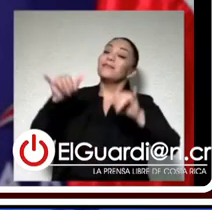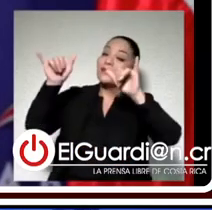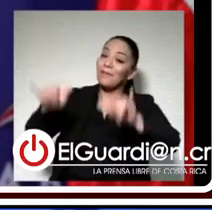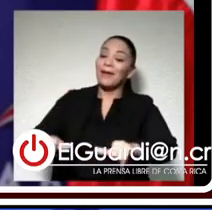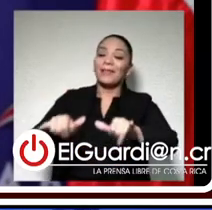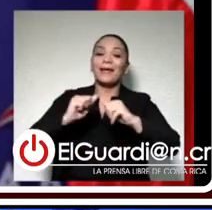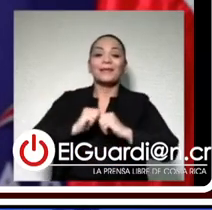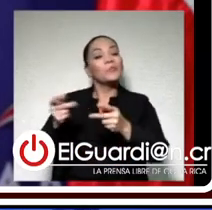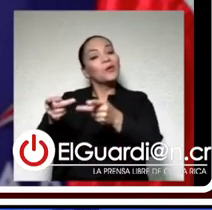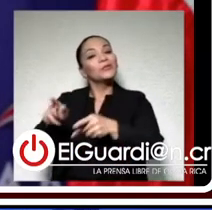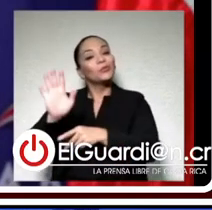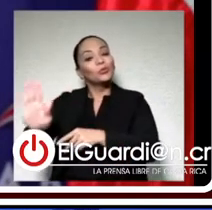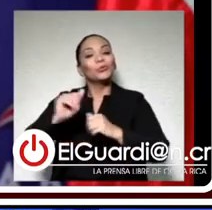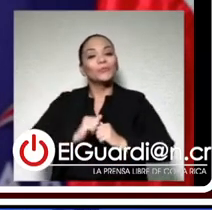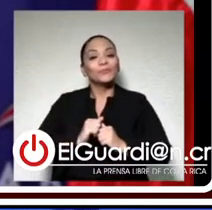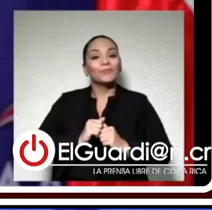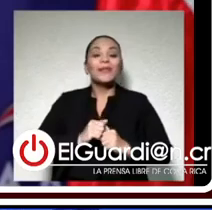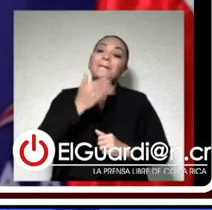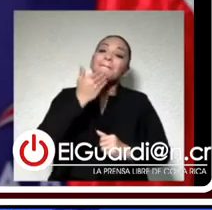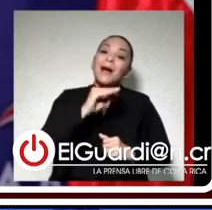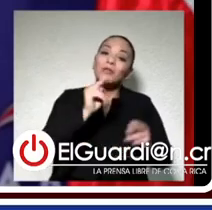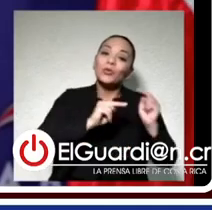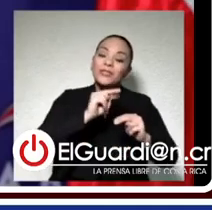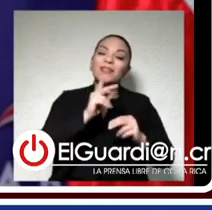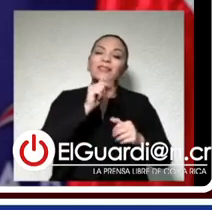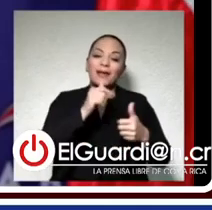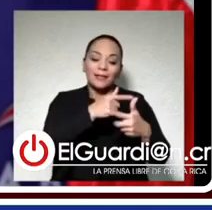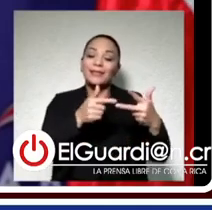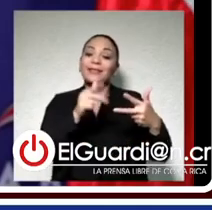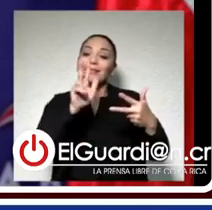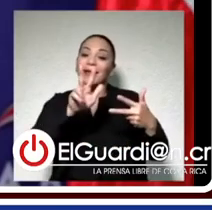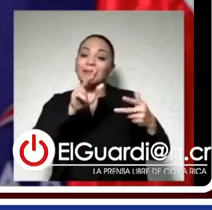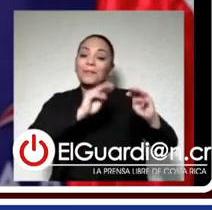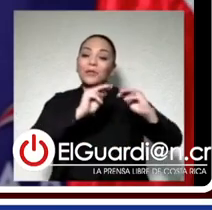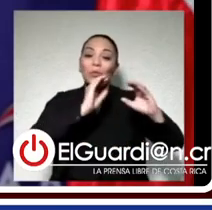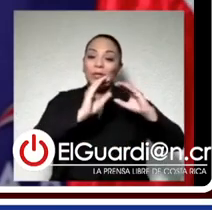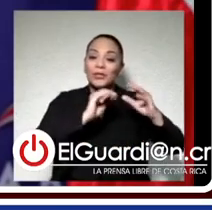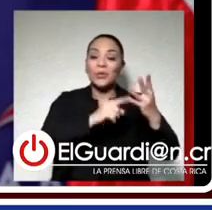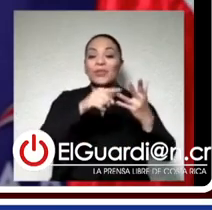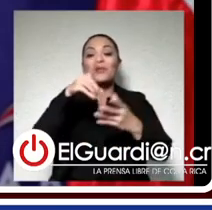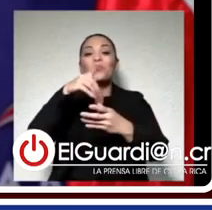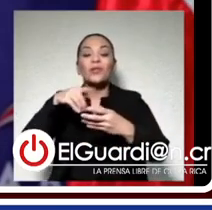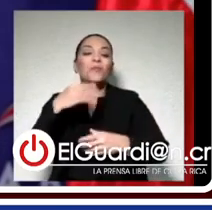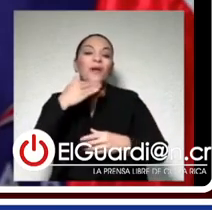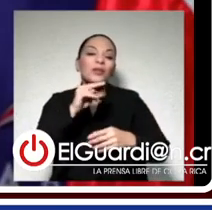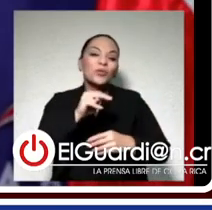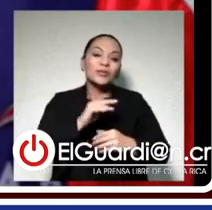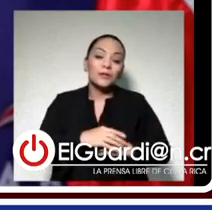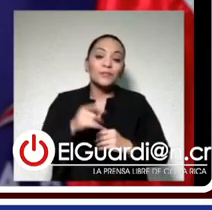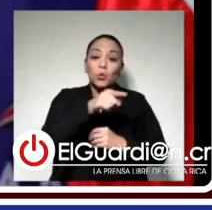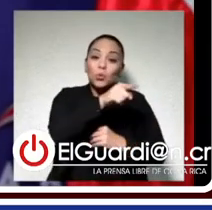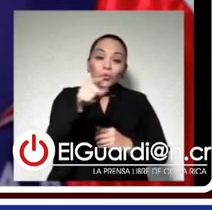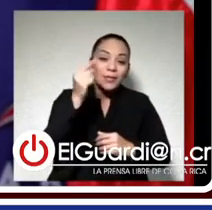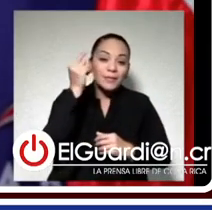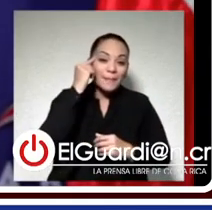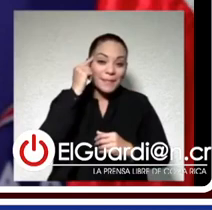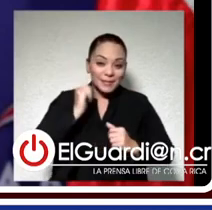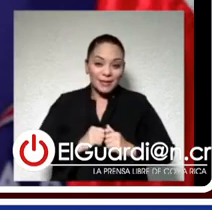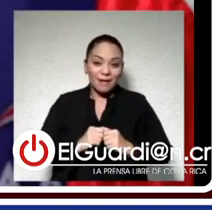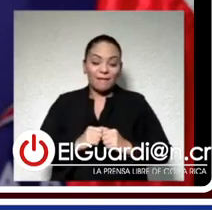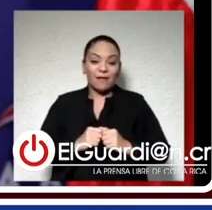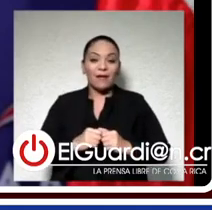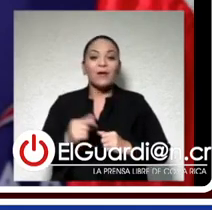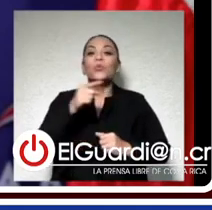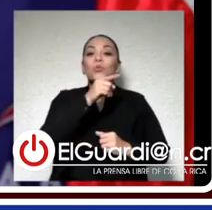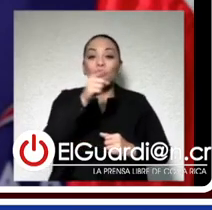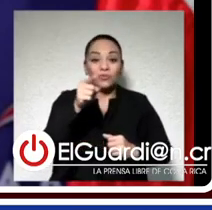noticias a esos tres medios y a esos diputados. Las malas noticias, ustedes pensaban, porque lo hicieron